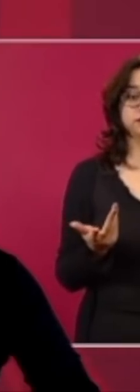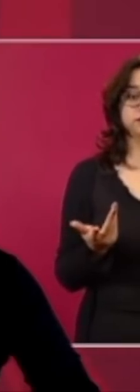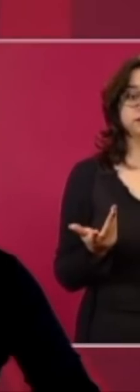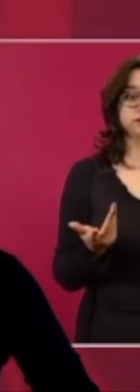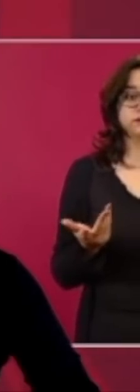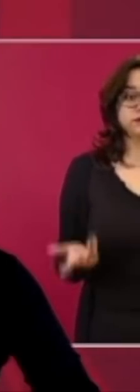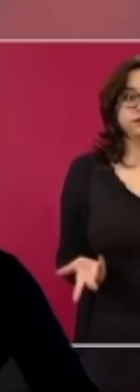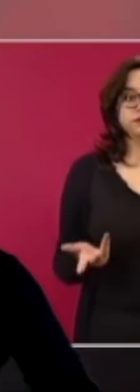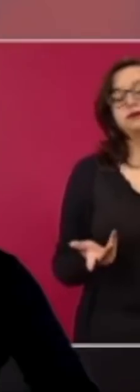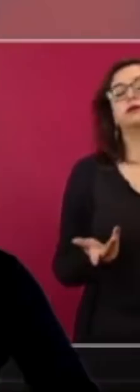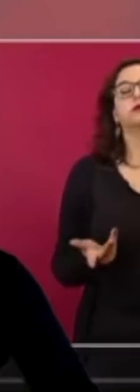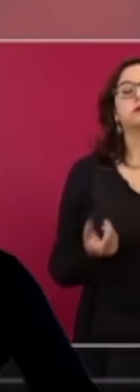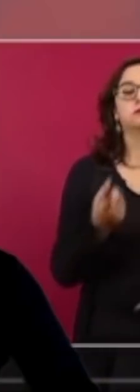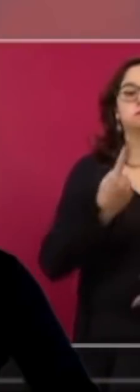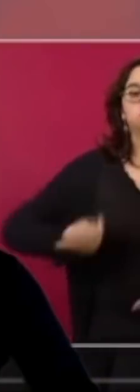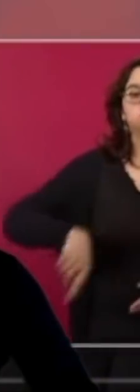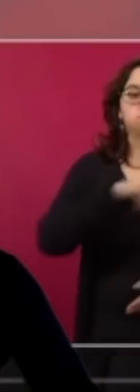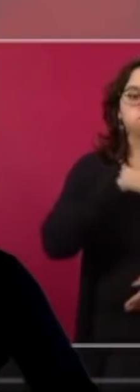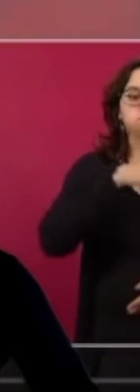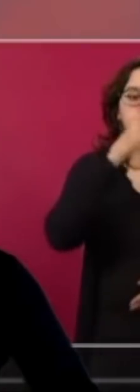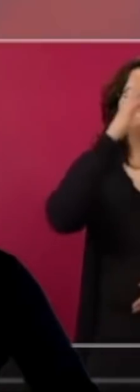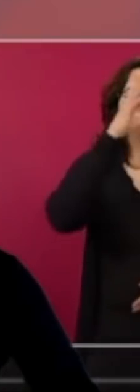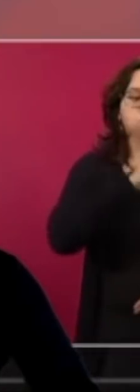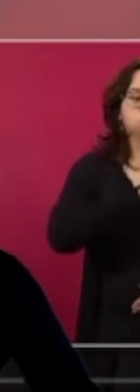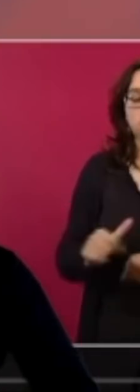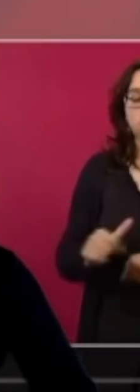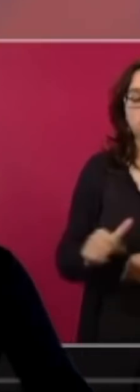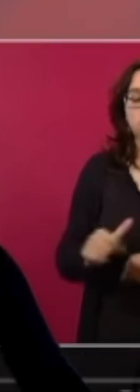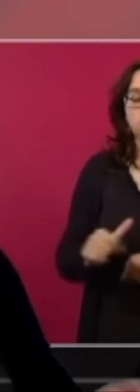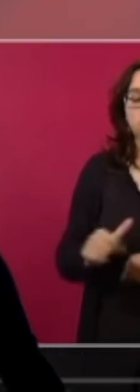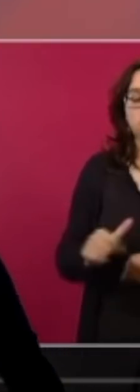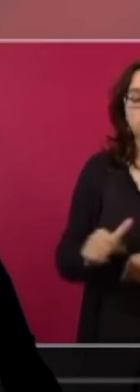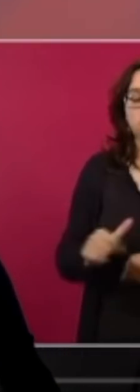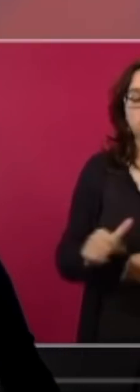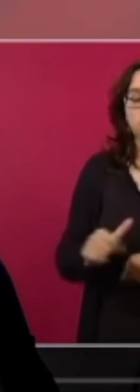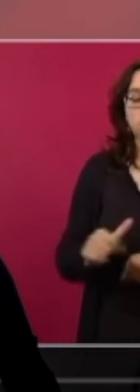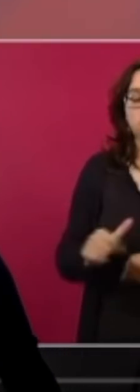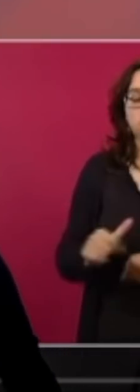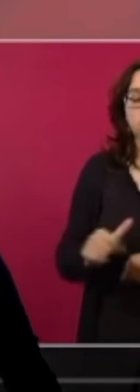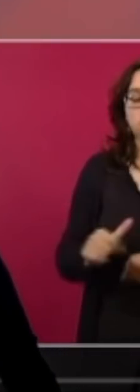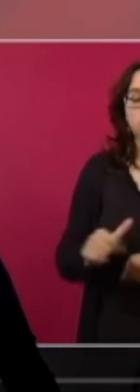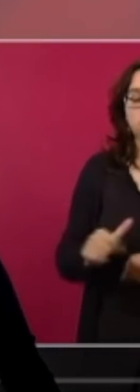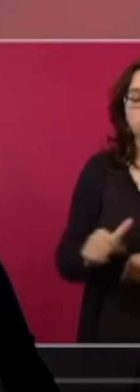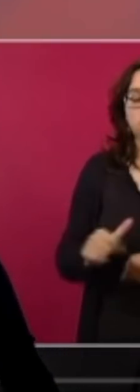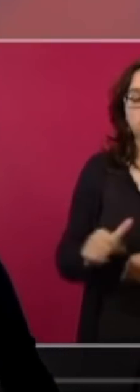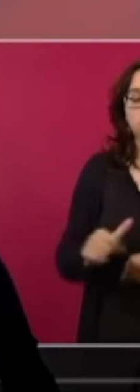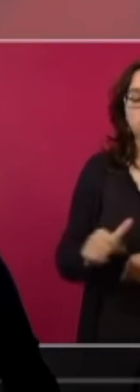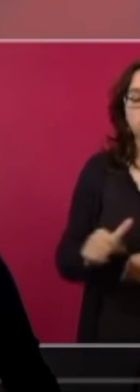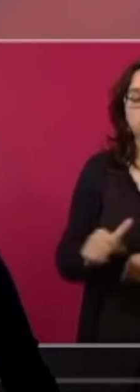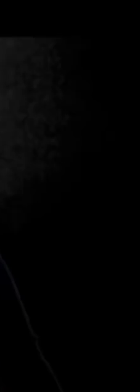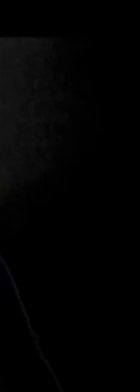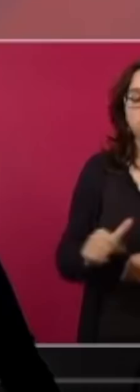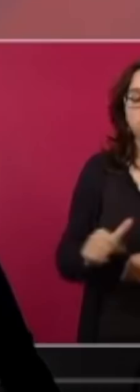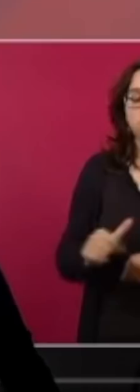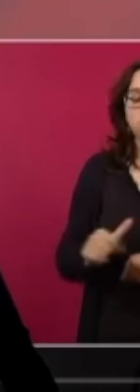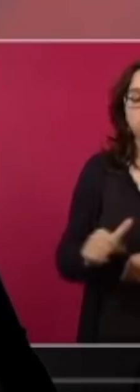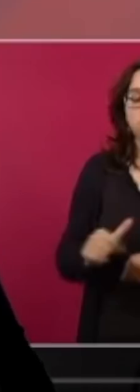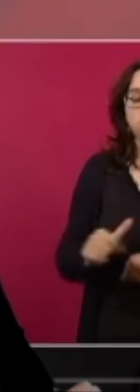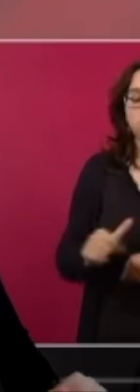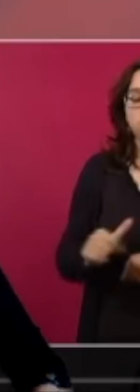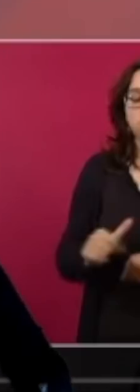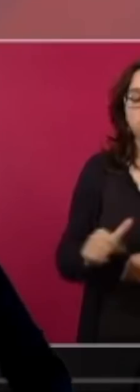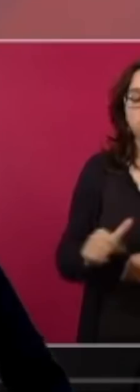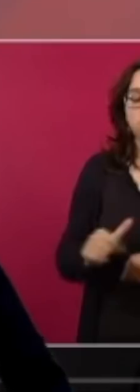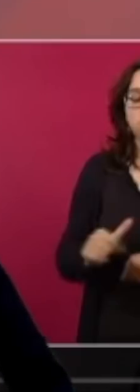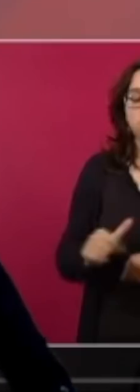ajenos a una responsabilidad pública de primer orden. Pues ahí está, familia, lo que dijo el presidente Andrés Manuel, y como lo hemos